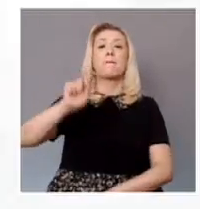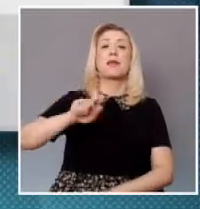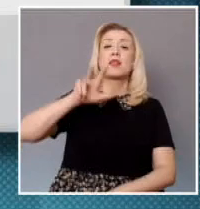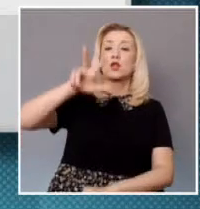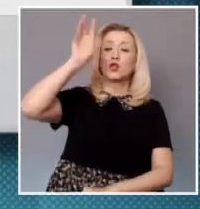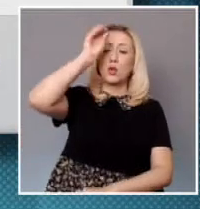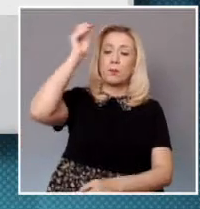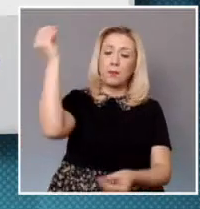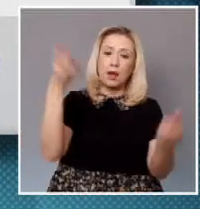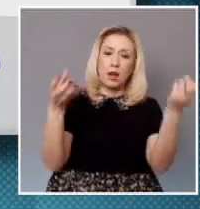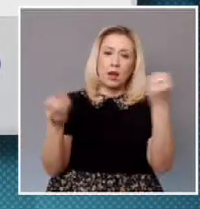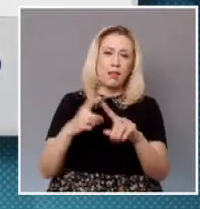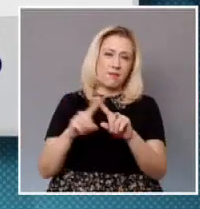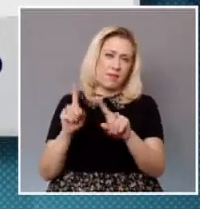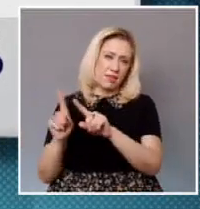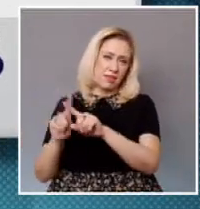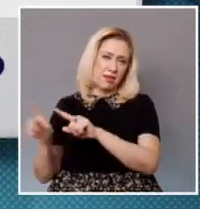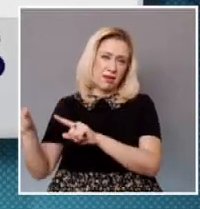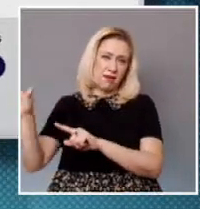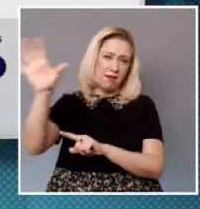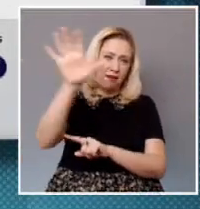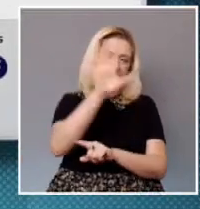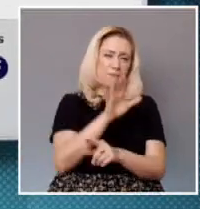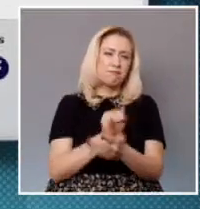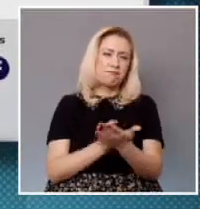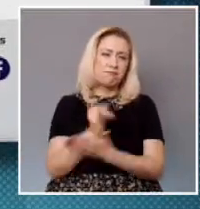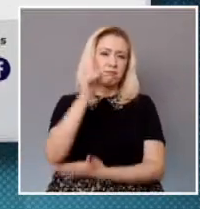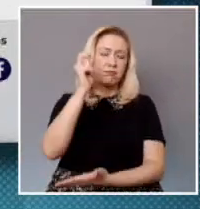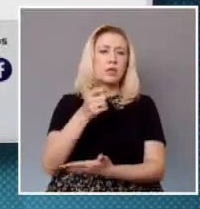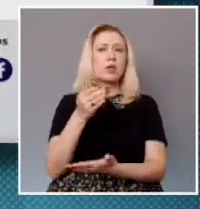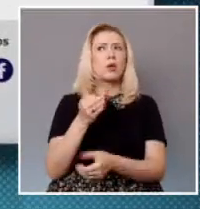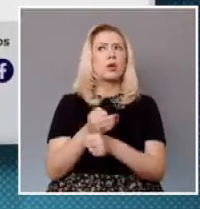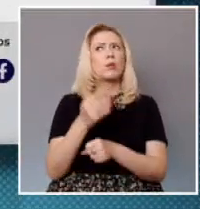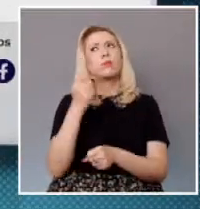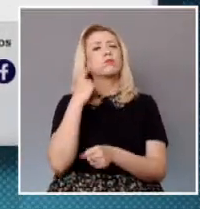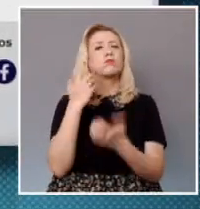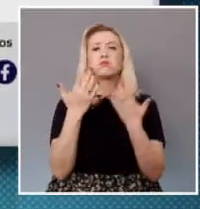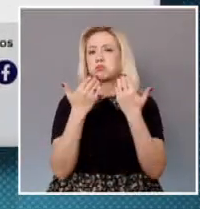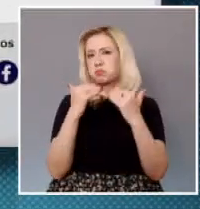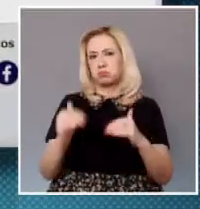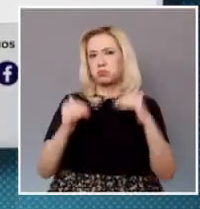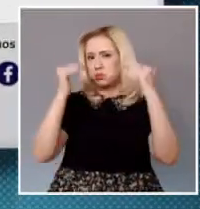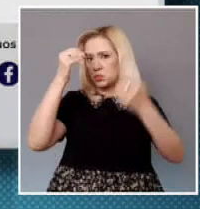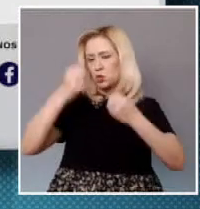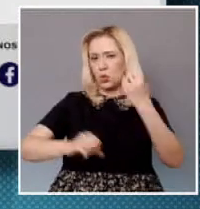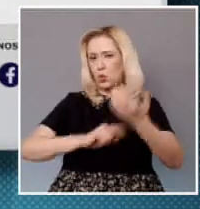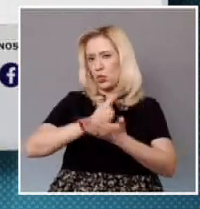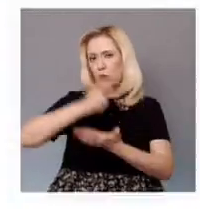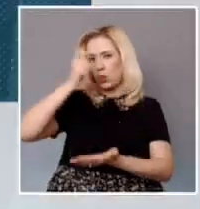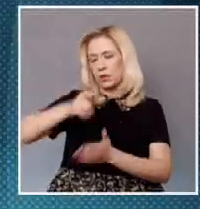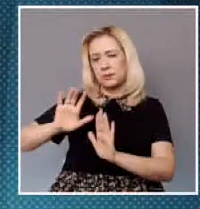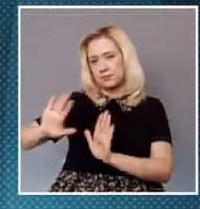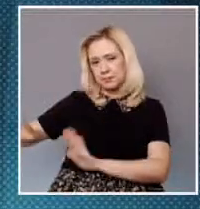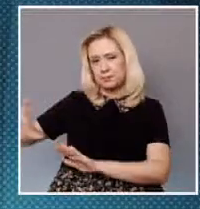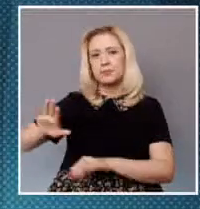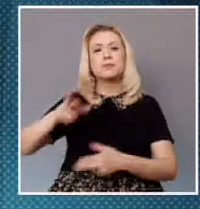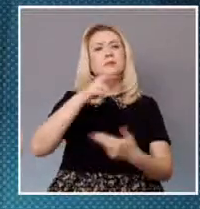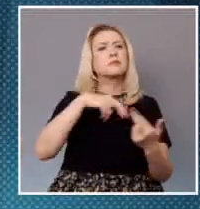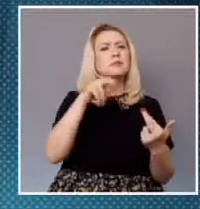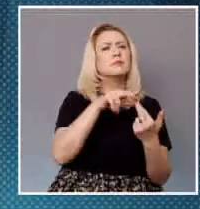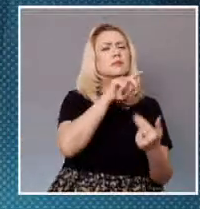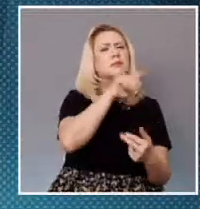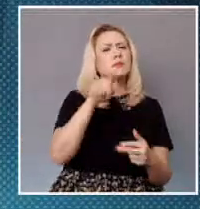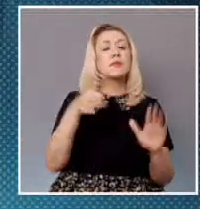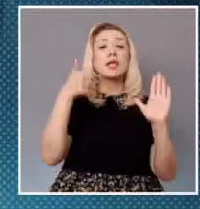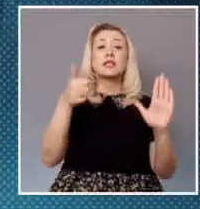órganos jurisdiccionales. En esta ocasión no se difunden criterios de la Suprema Corte. De plenos regionales se publican 6 jurisprudencias